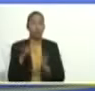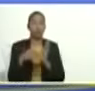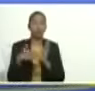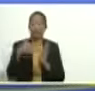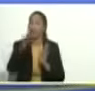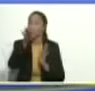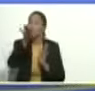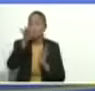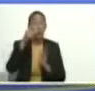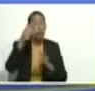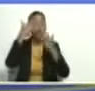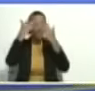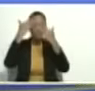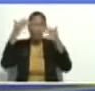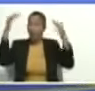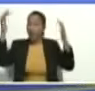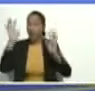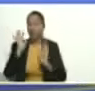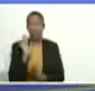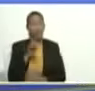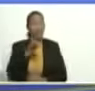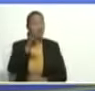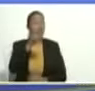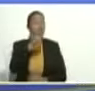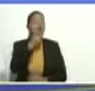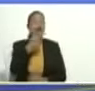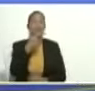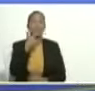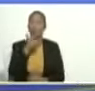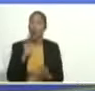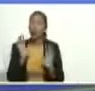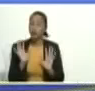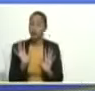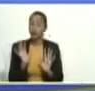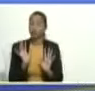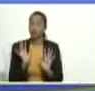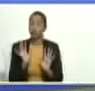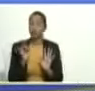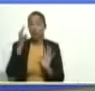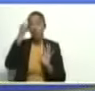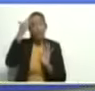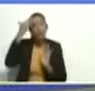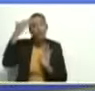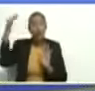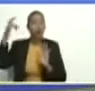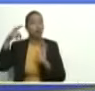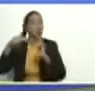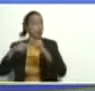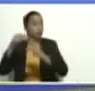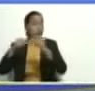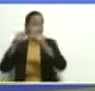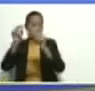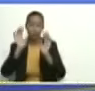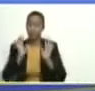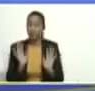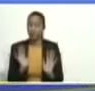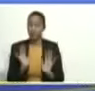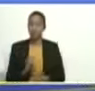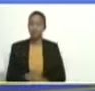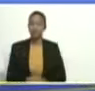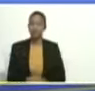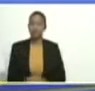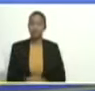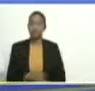sueños más grandes y hermosos que podemos nosotros construir y dejar como legado